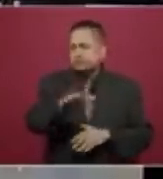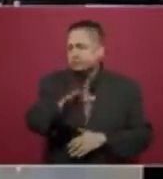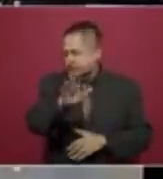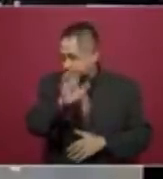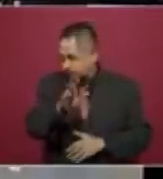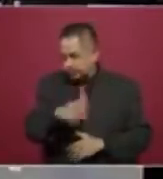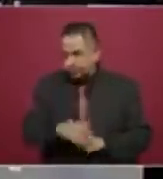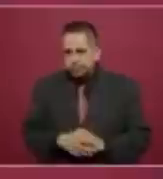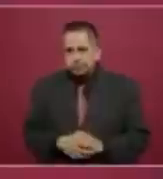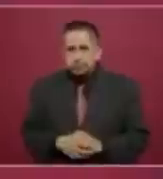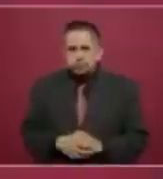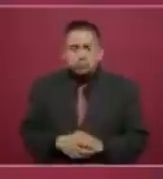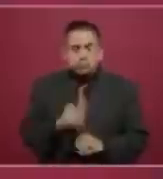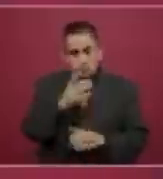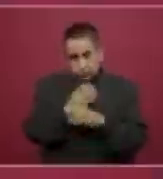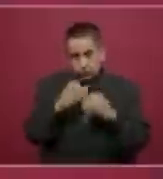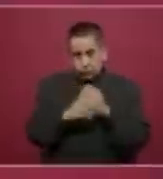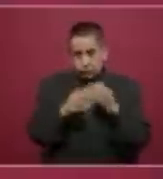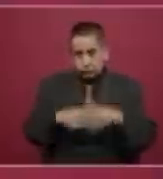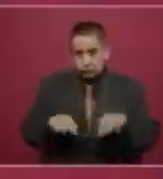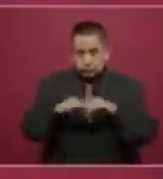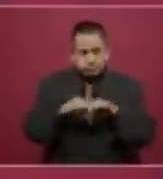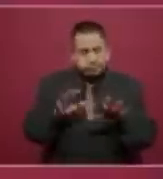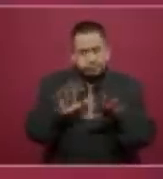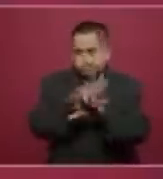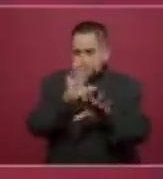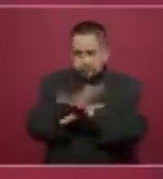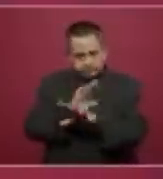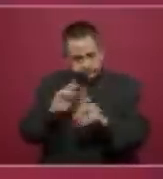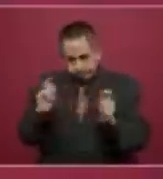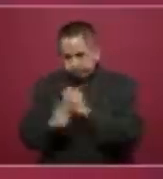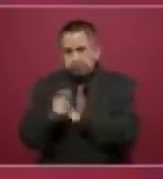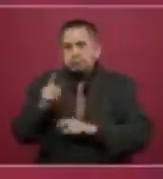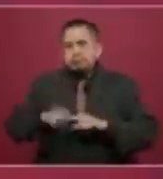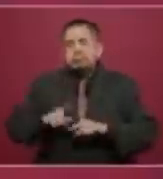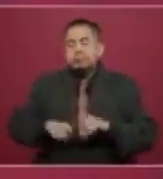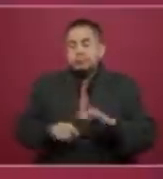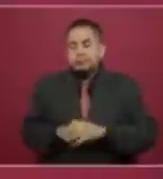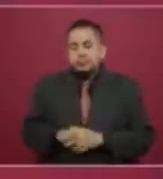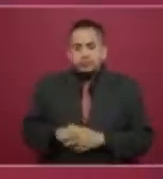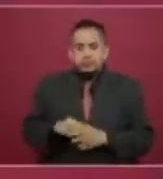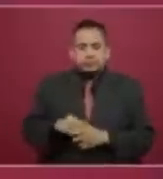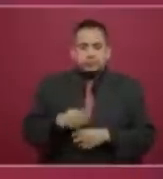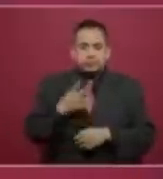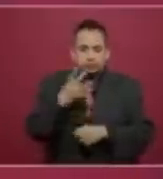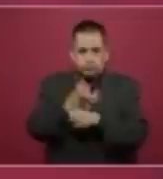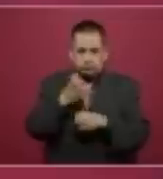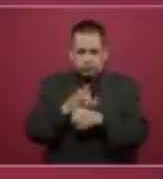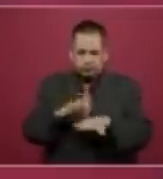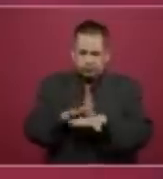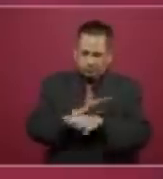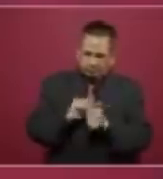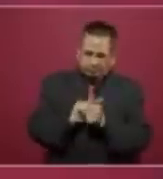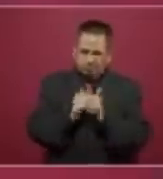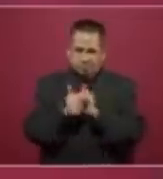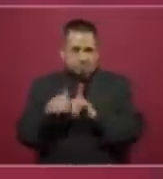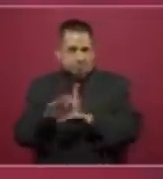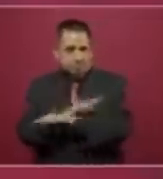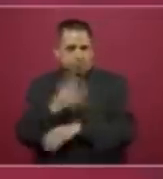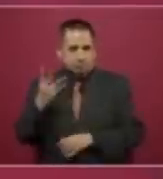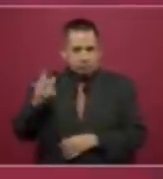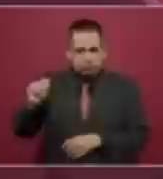de las cosas importantes de los cambios de la cuarta transformación es la